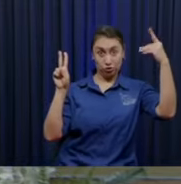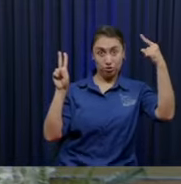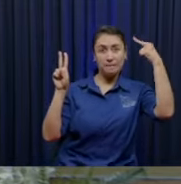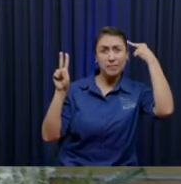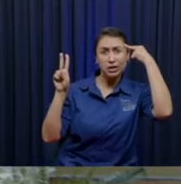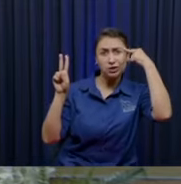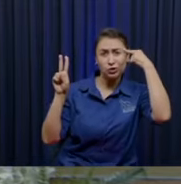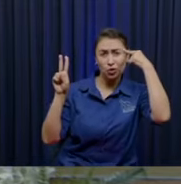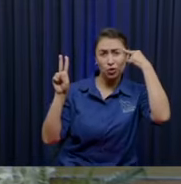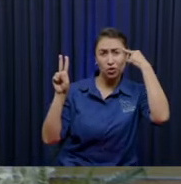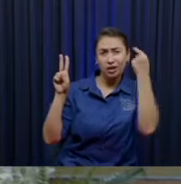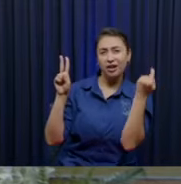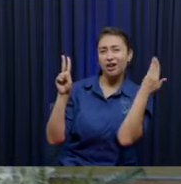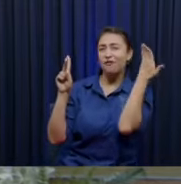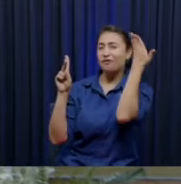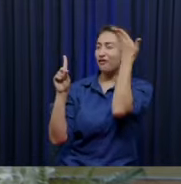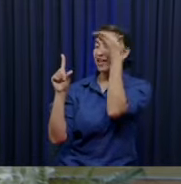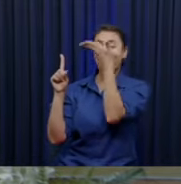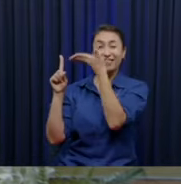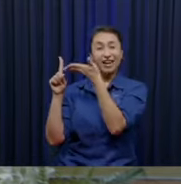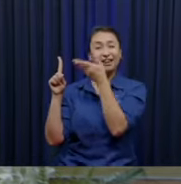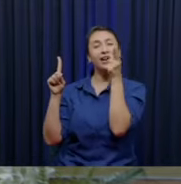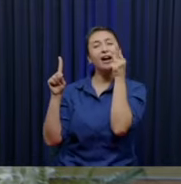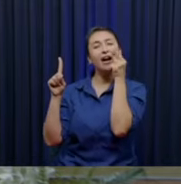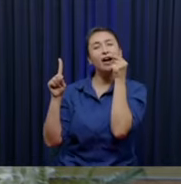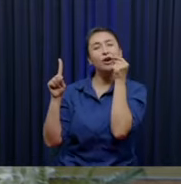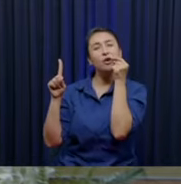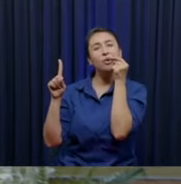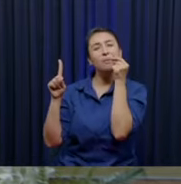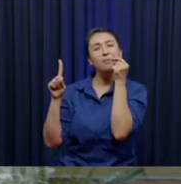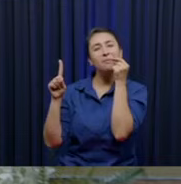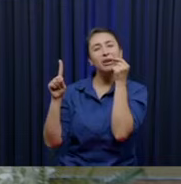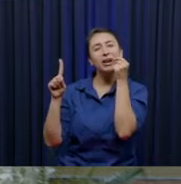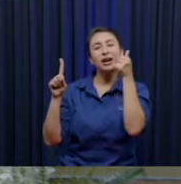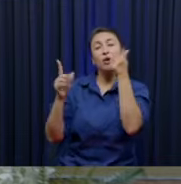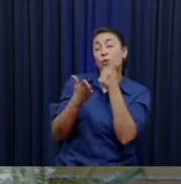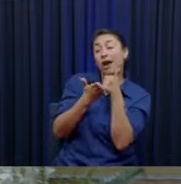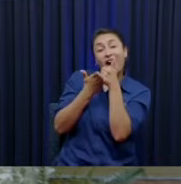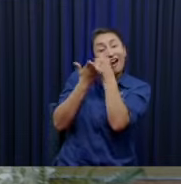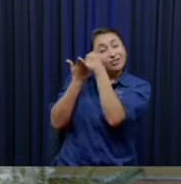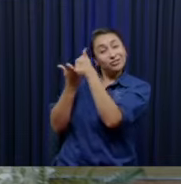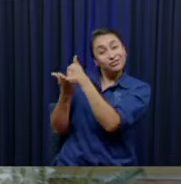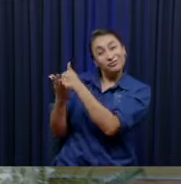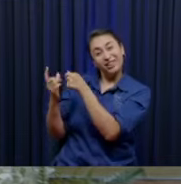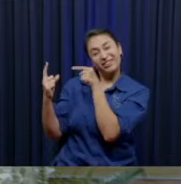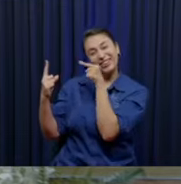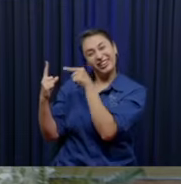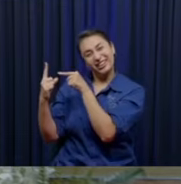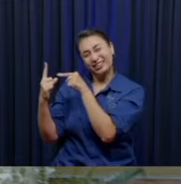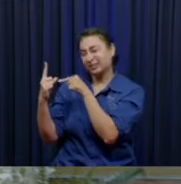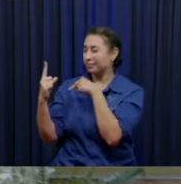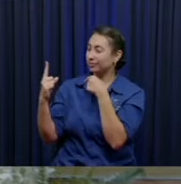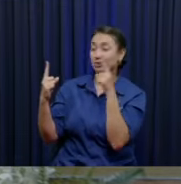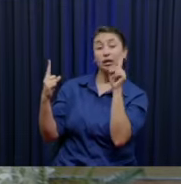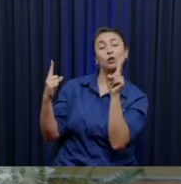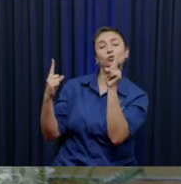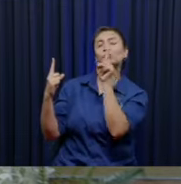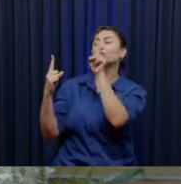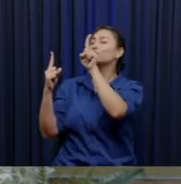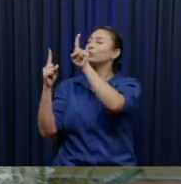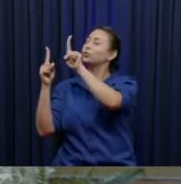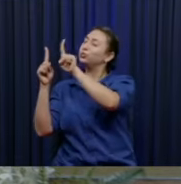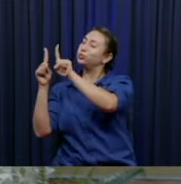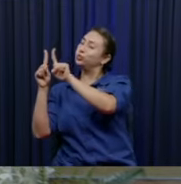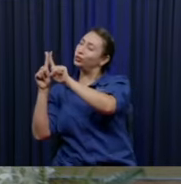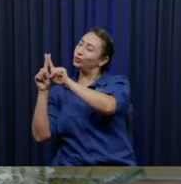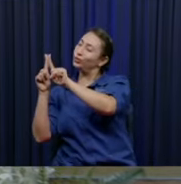las más conocidas, no comunes, dice, le voy a hacer una ayuda idónea, ¿verdad? Algunos que no la leen